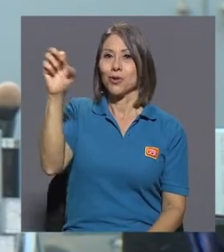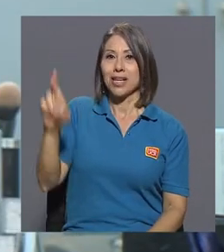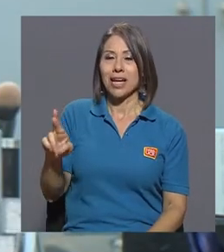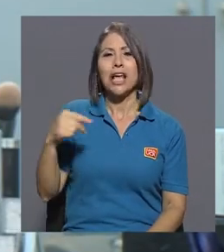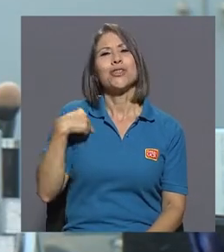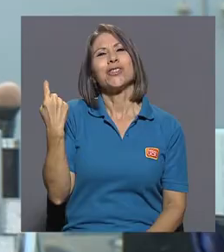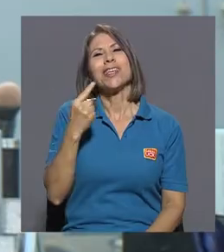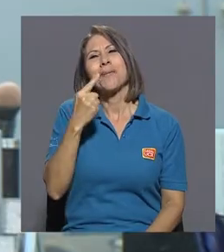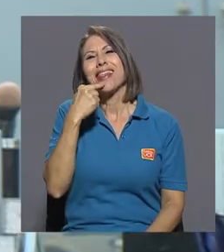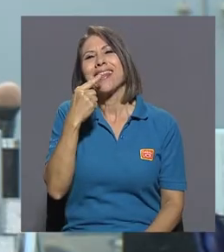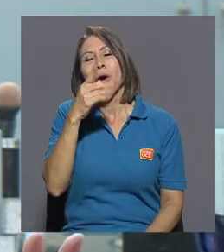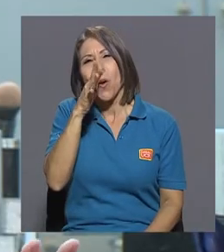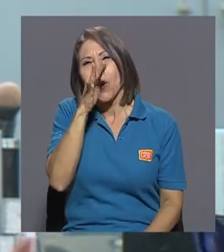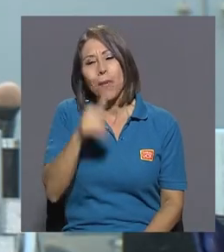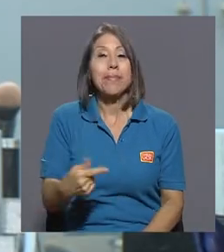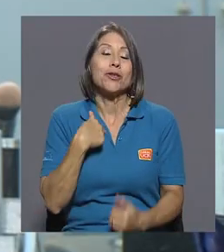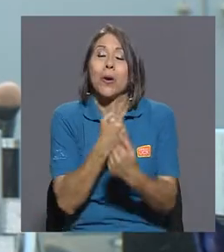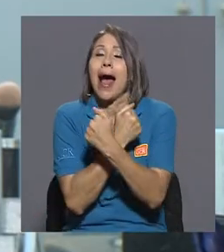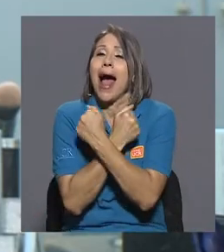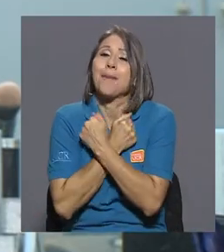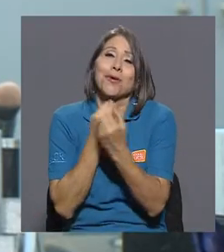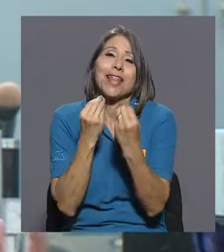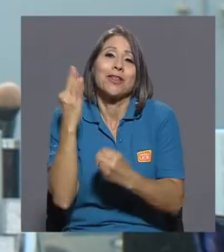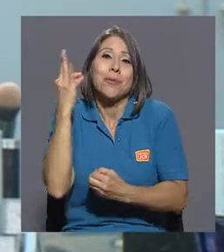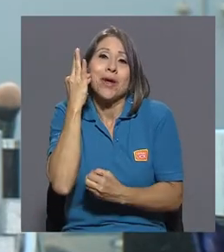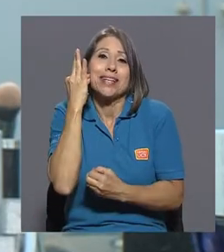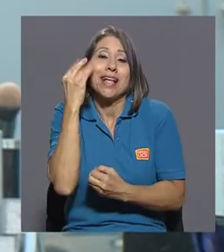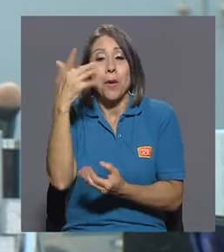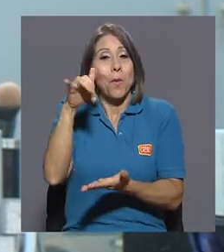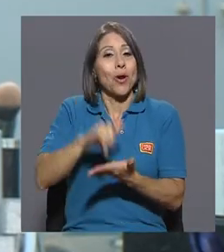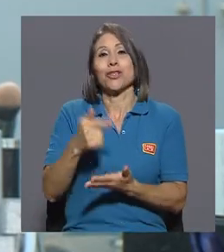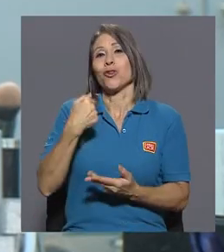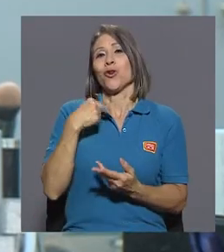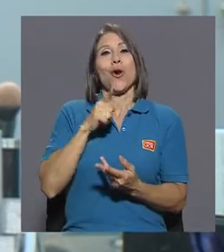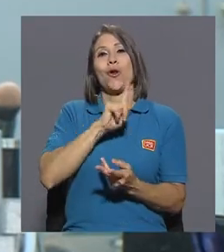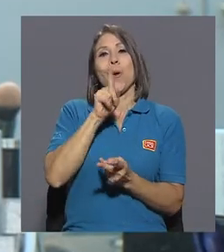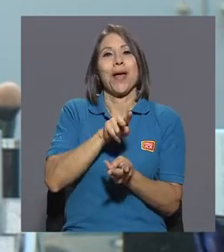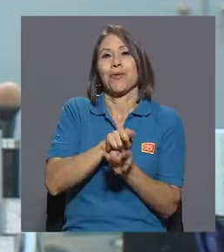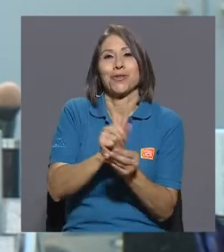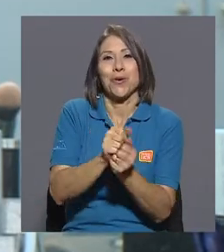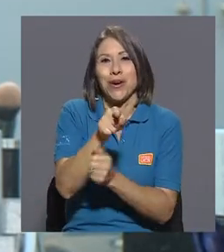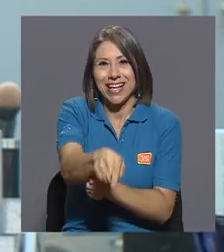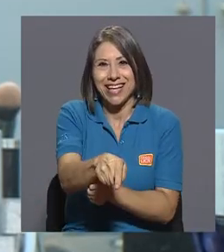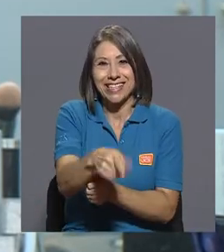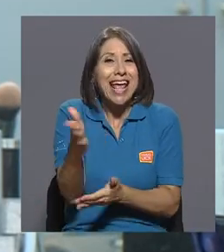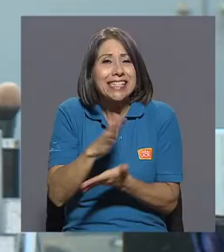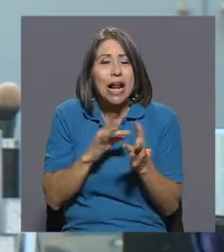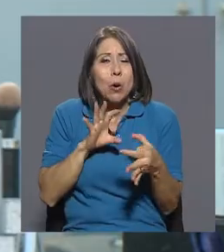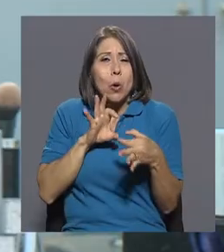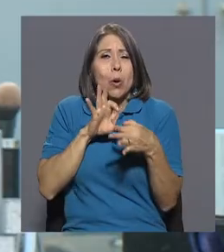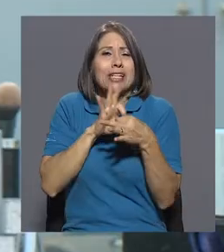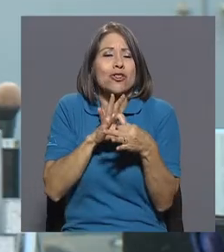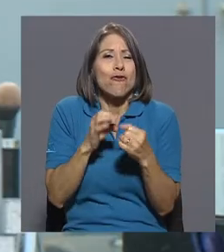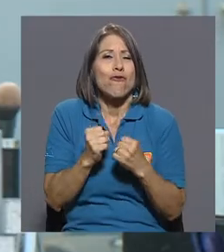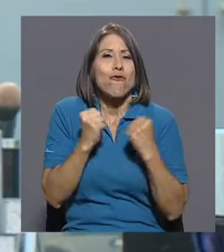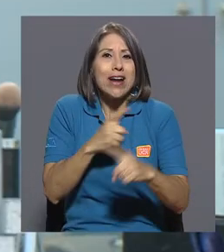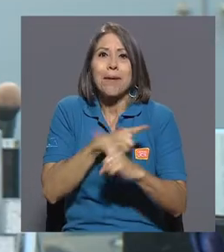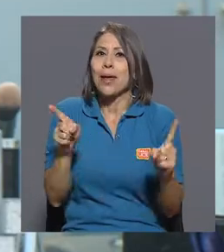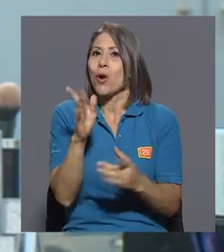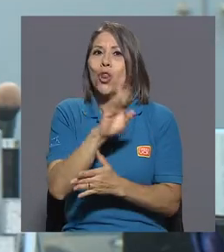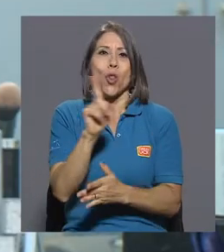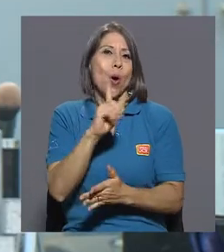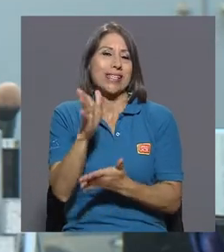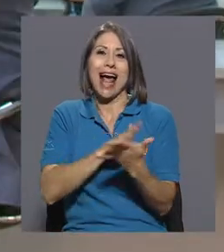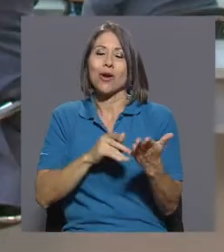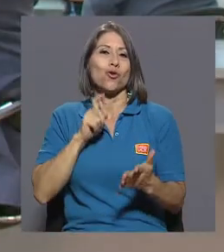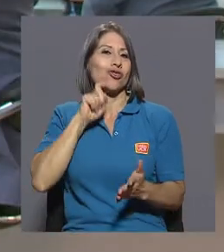no me acuesto con ellas. Que es una conexión fuerte, pero no es sexual. No es, y eso creo que hace la gran diferencia,